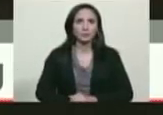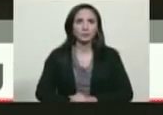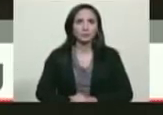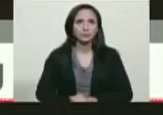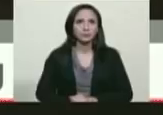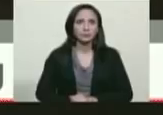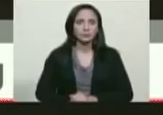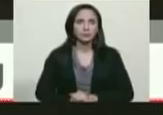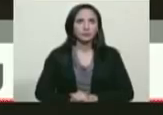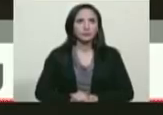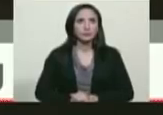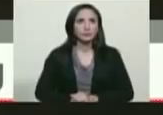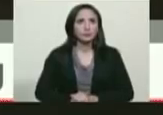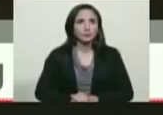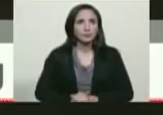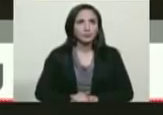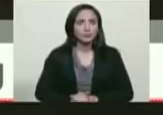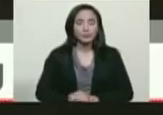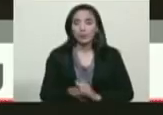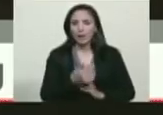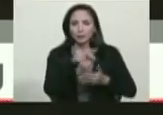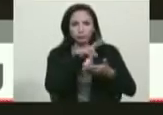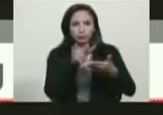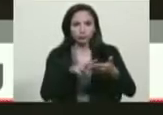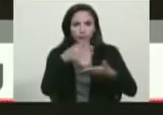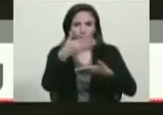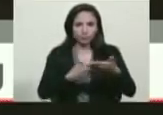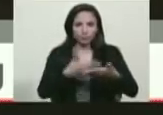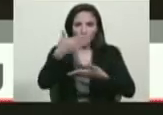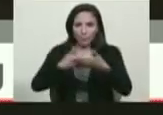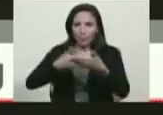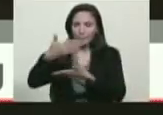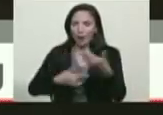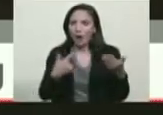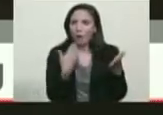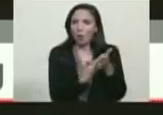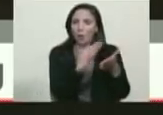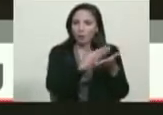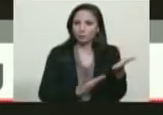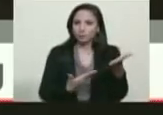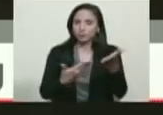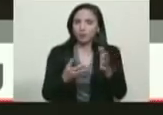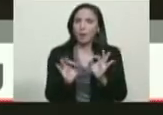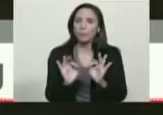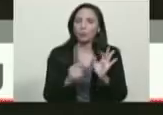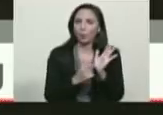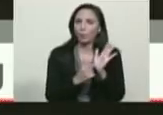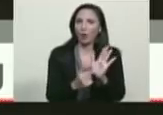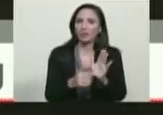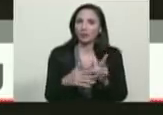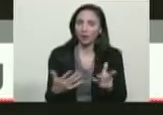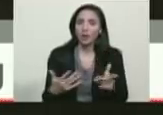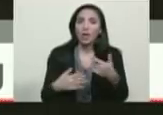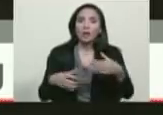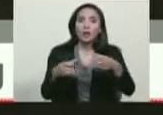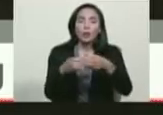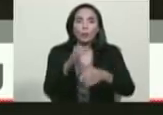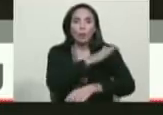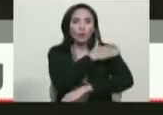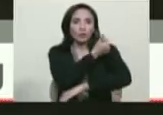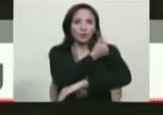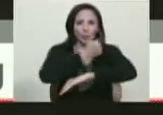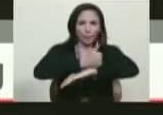Venezuela. La lectura de cada considerando revela, como ya se apuntó, que la Junta Directiva del